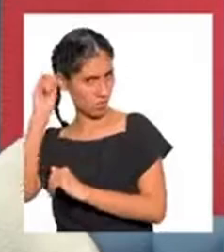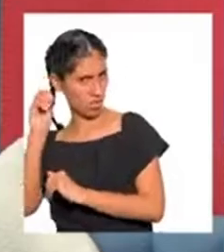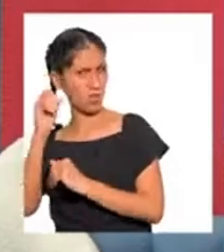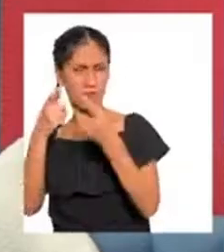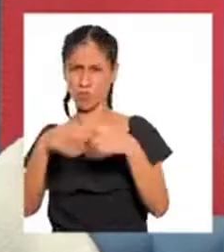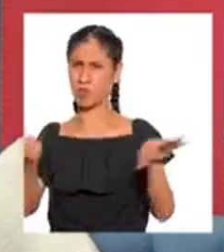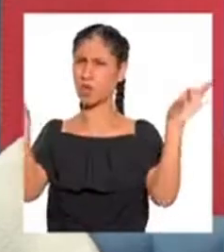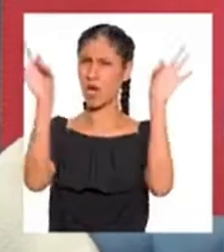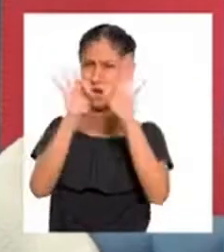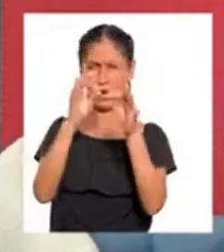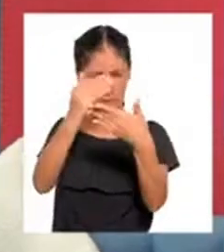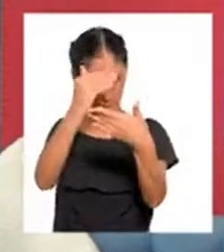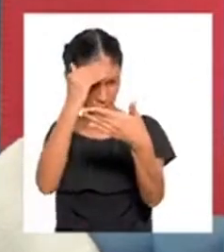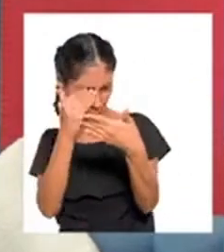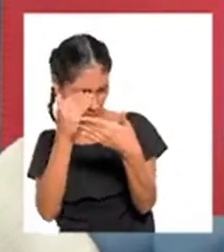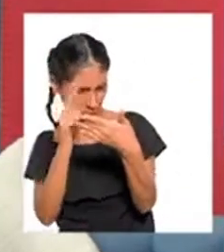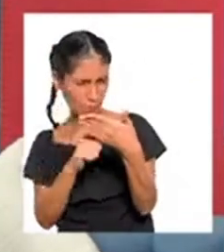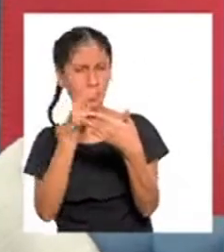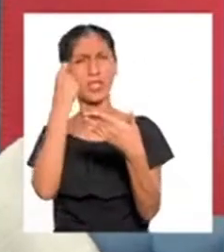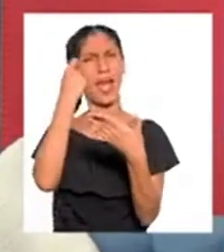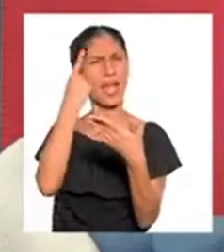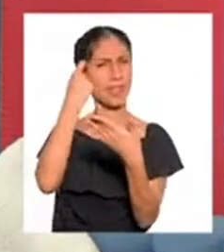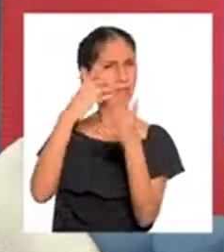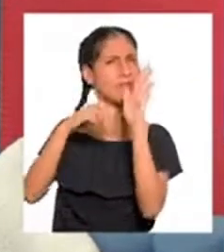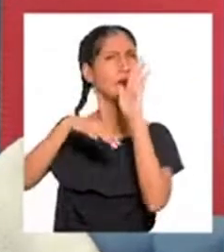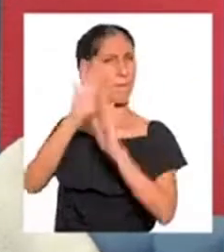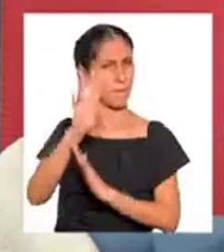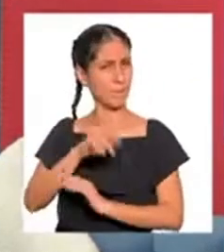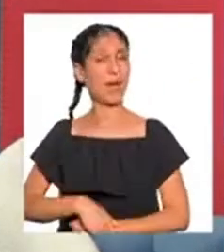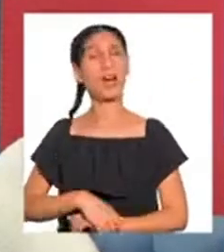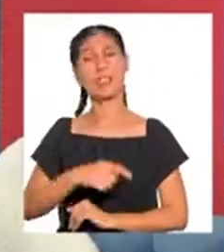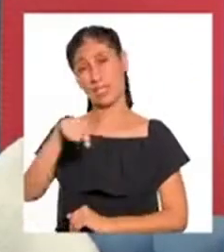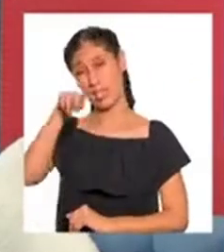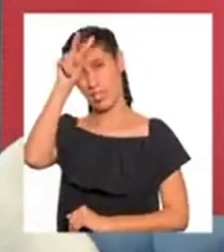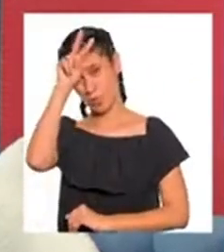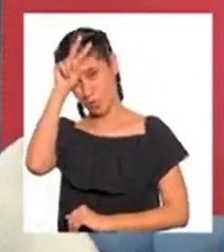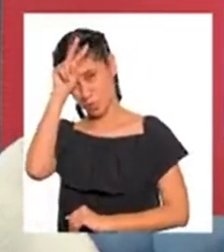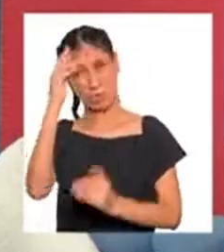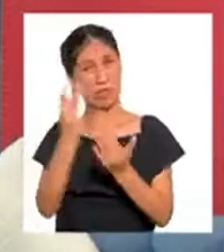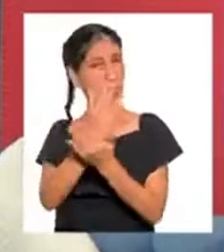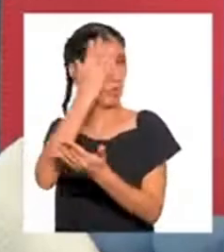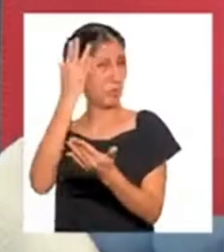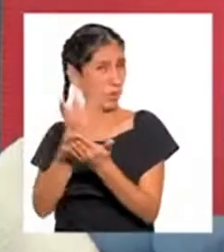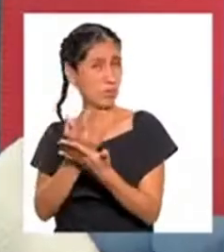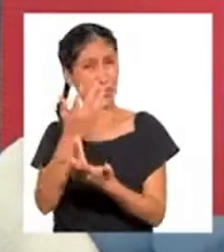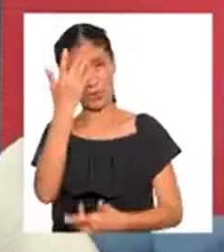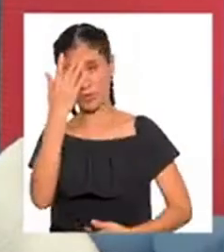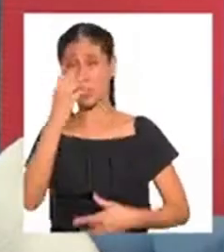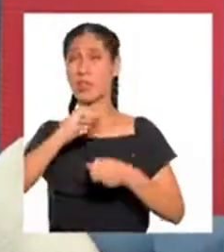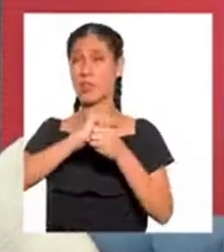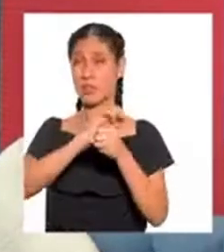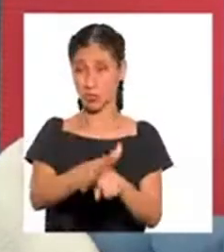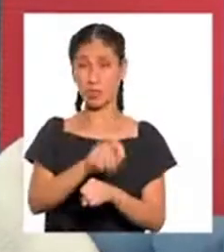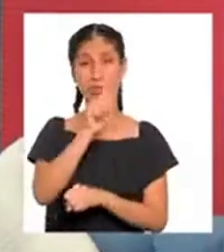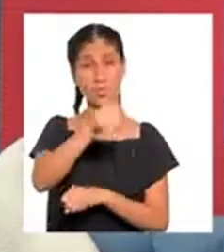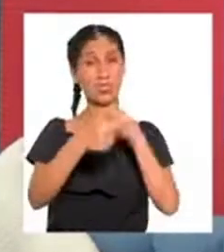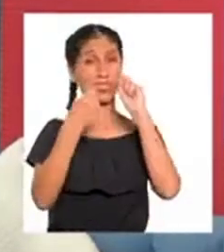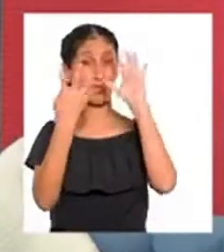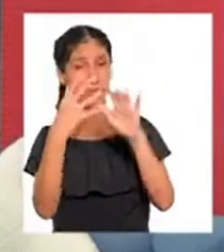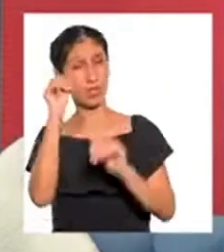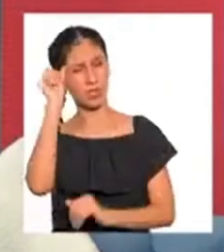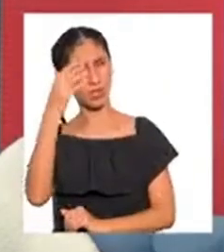mejor el problema de salud actual por la que atraviesa nuestro país por la COVID-19. Recuerdo claramente haber escuchado sobre las vacunas